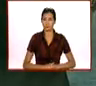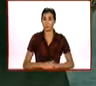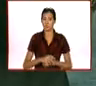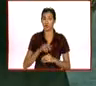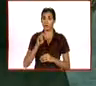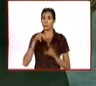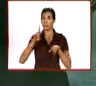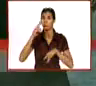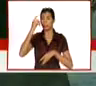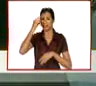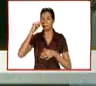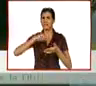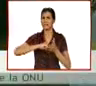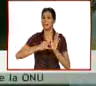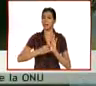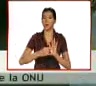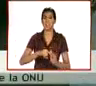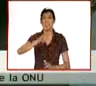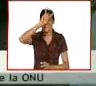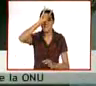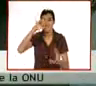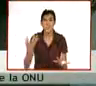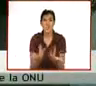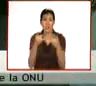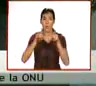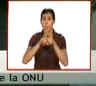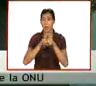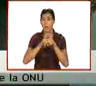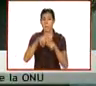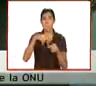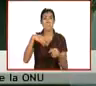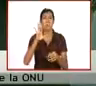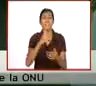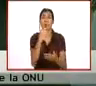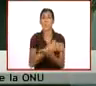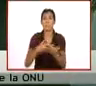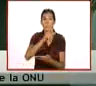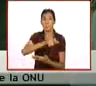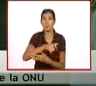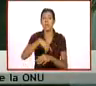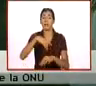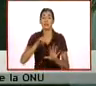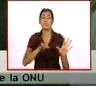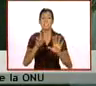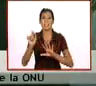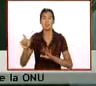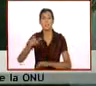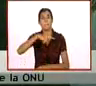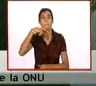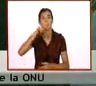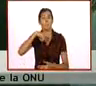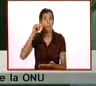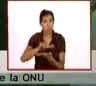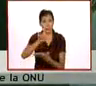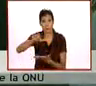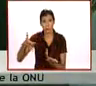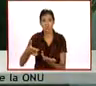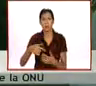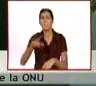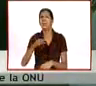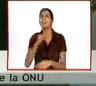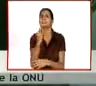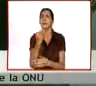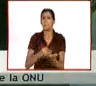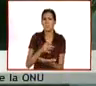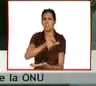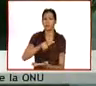Estos 12 días representan un infierno en la tierra para más de 1 millón de personas. Más de 600 han muerto y casi 3.000 están heridas. Esto es